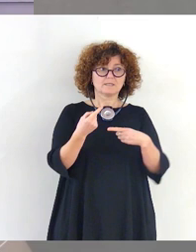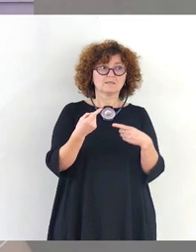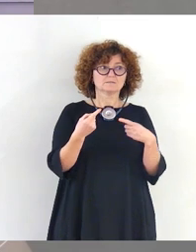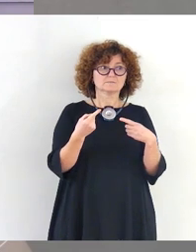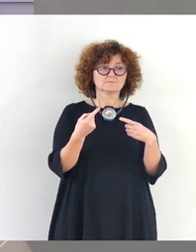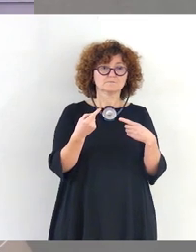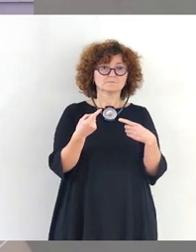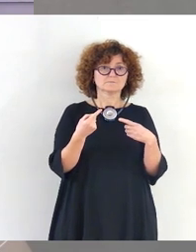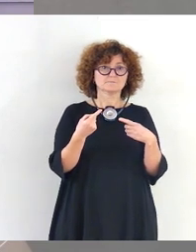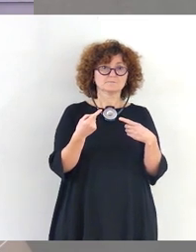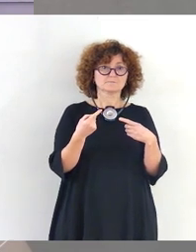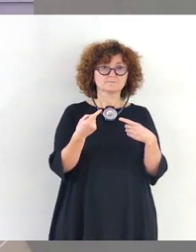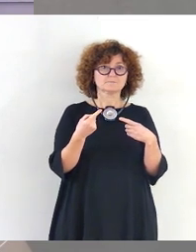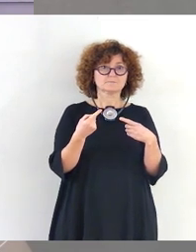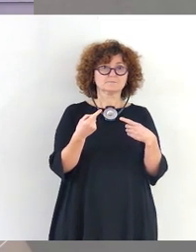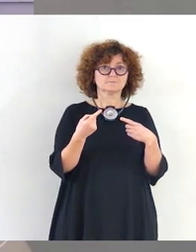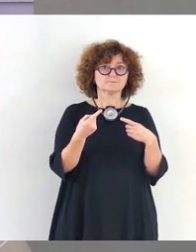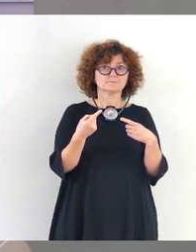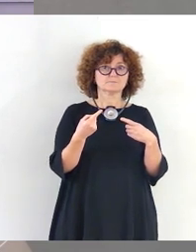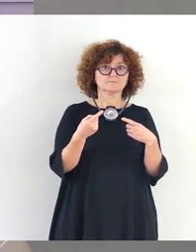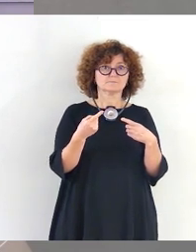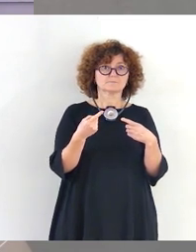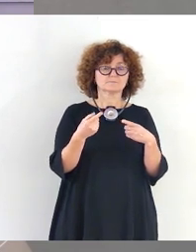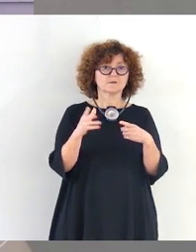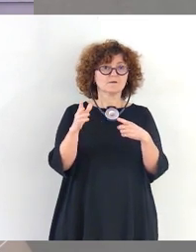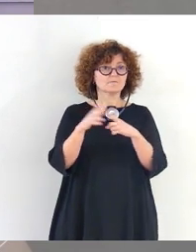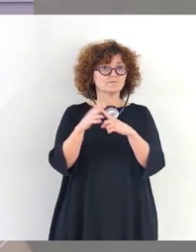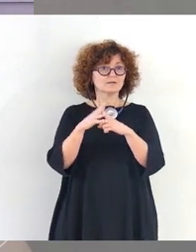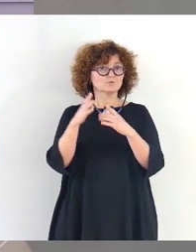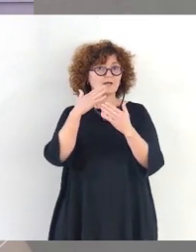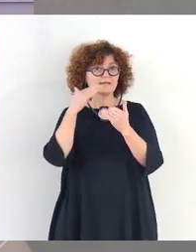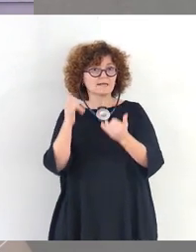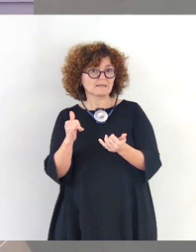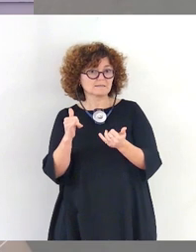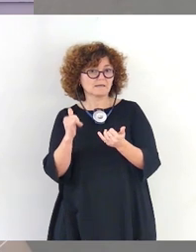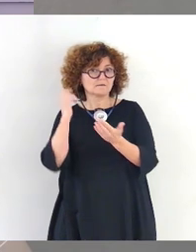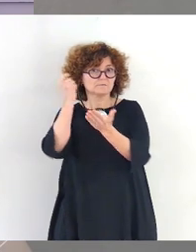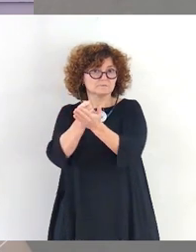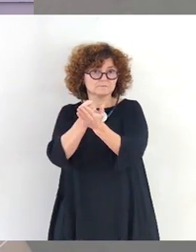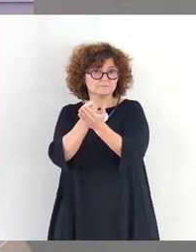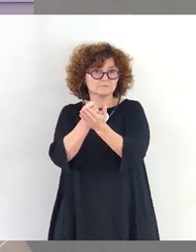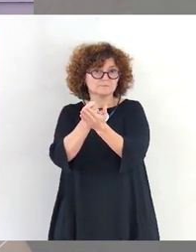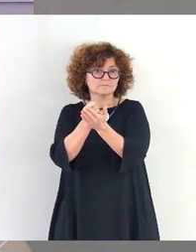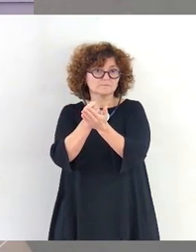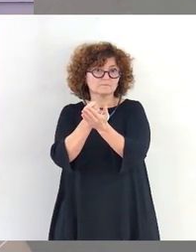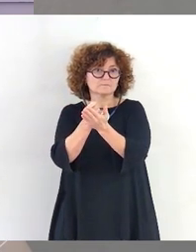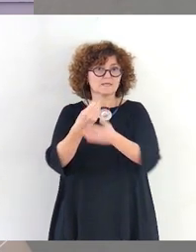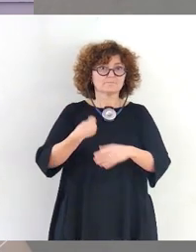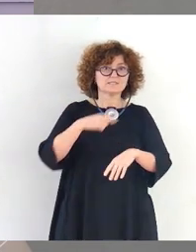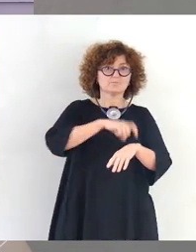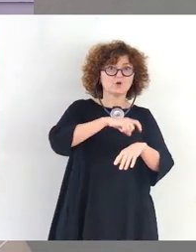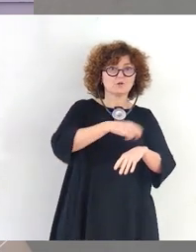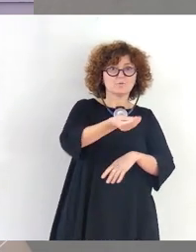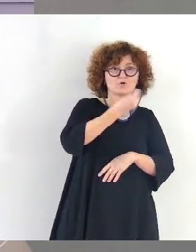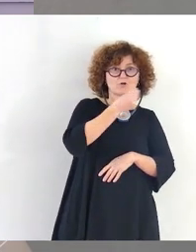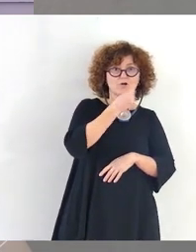familias no pagan factura energética y a la vez tampoco tienen comida suficiente para